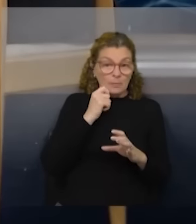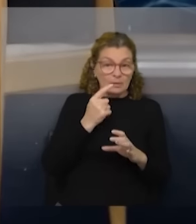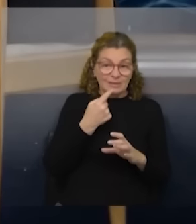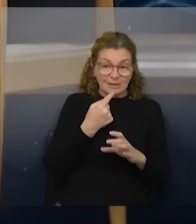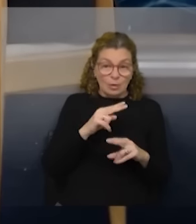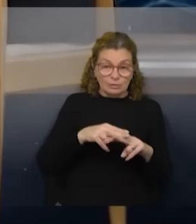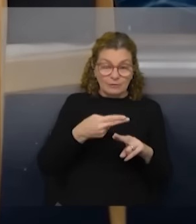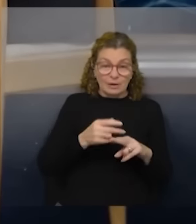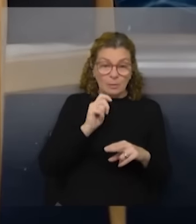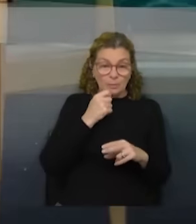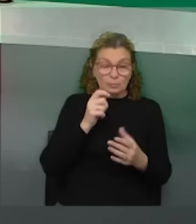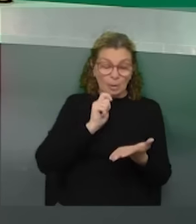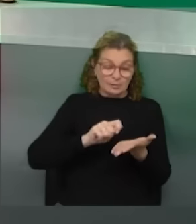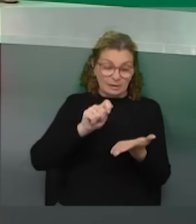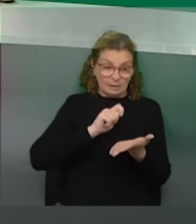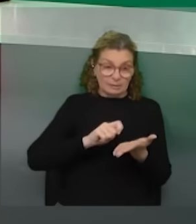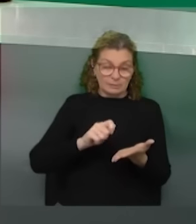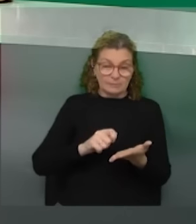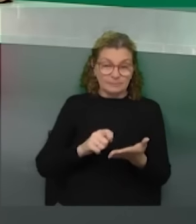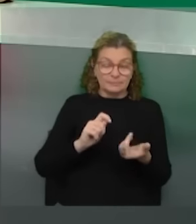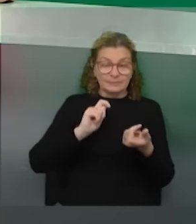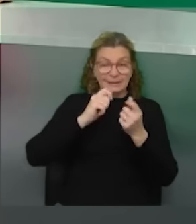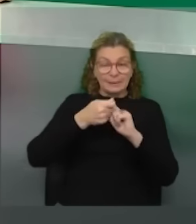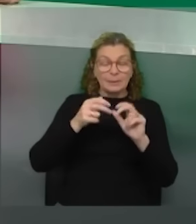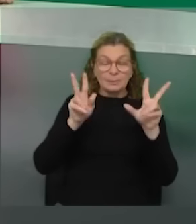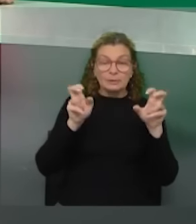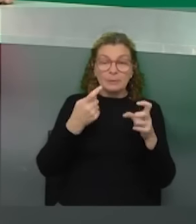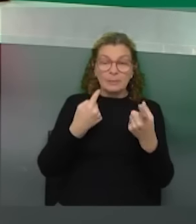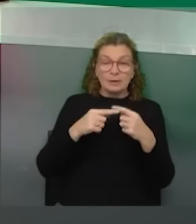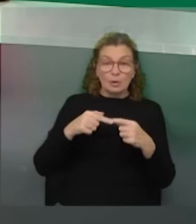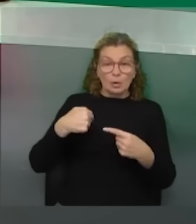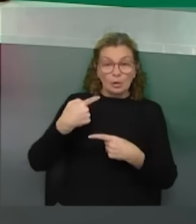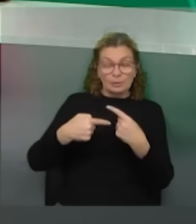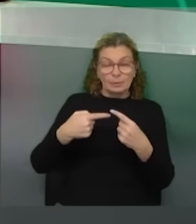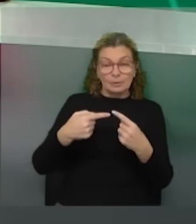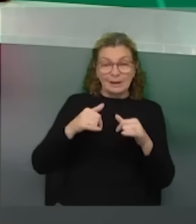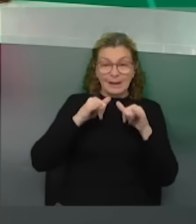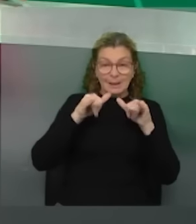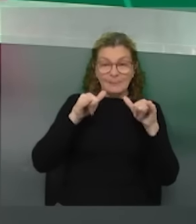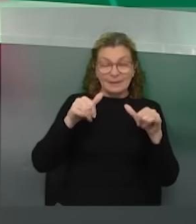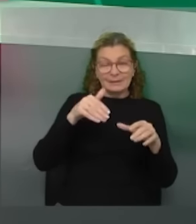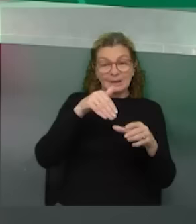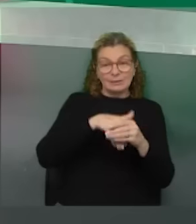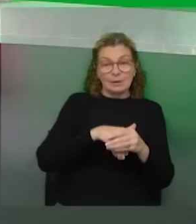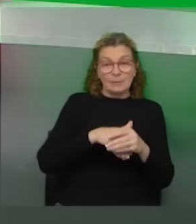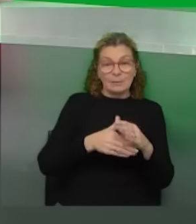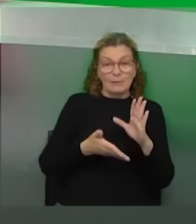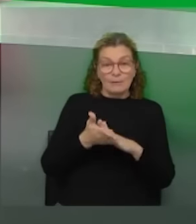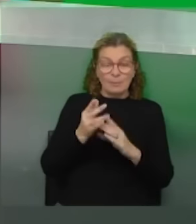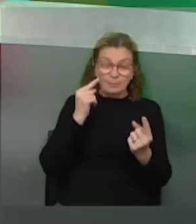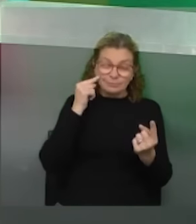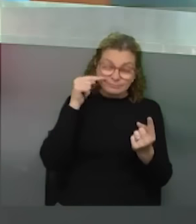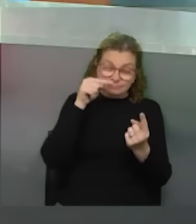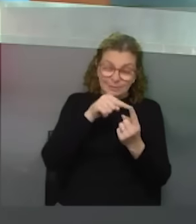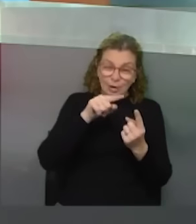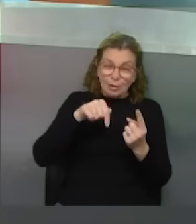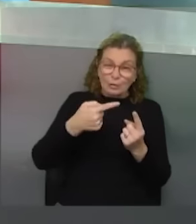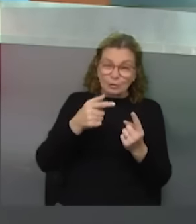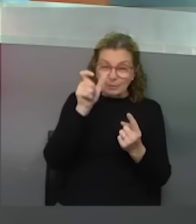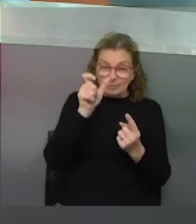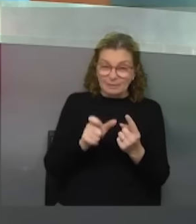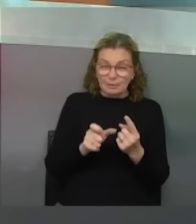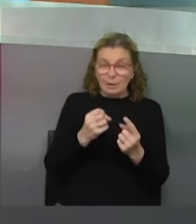como está redactado y cambiamos de tema pero continuamos dentro de la campaña electoral pero nos vamos a concentrar en otros protagonistas en